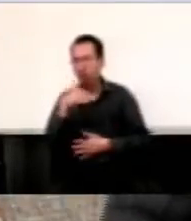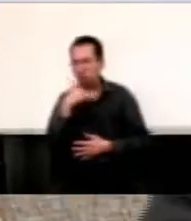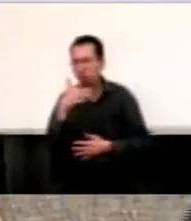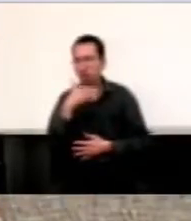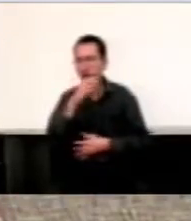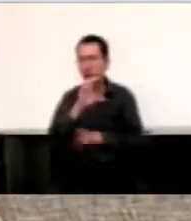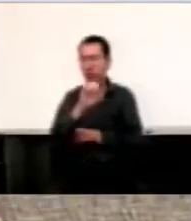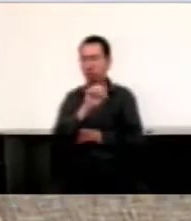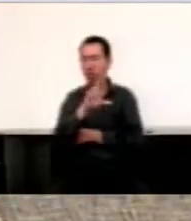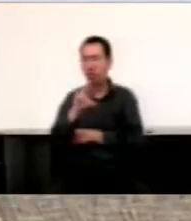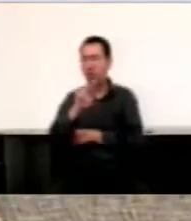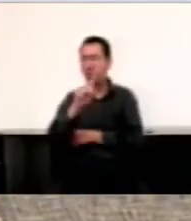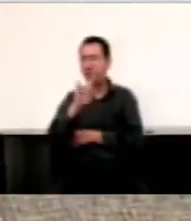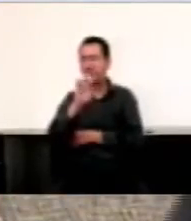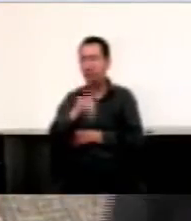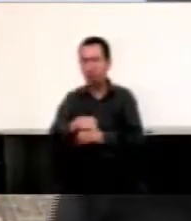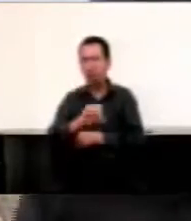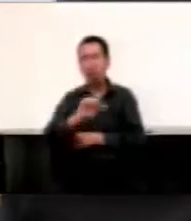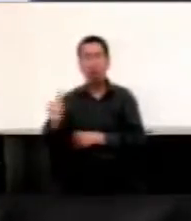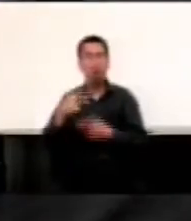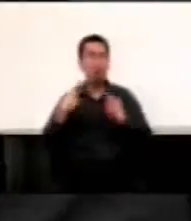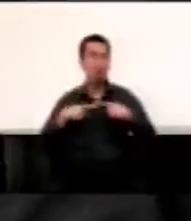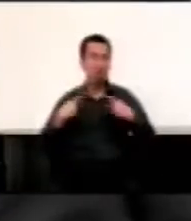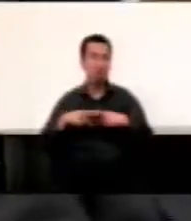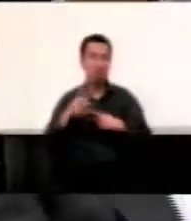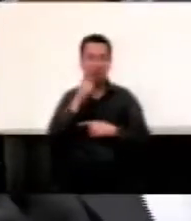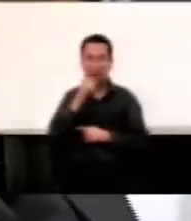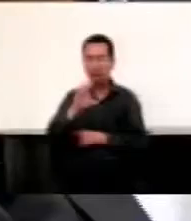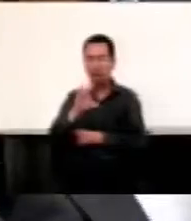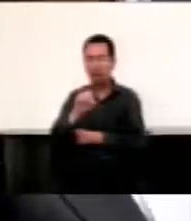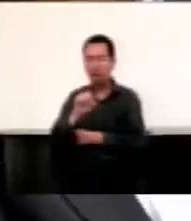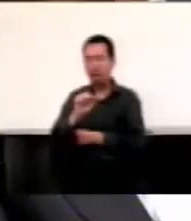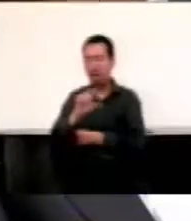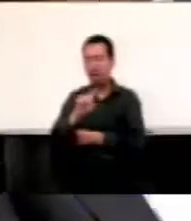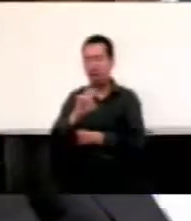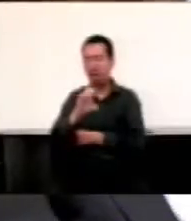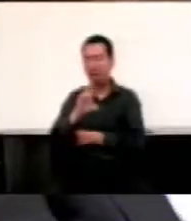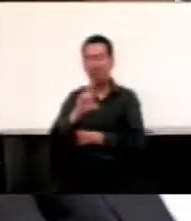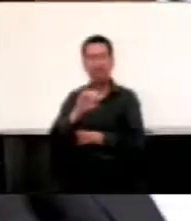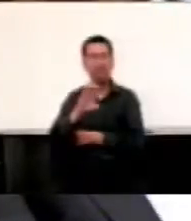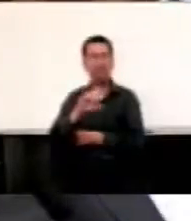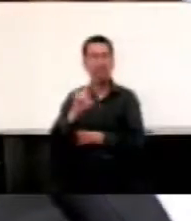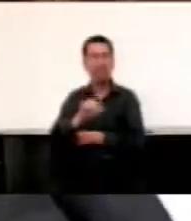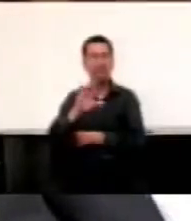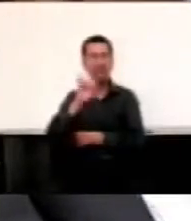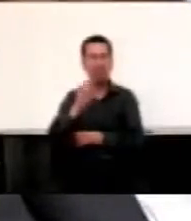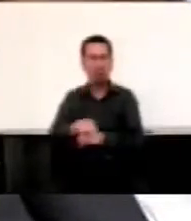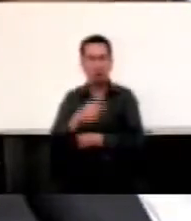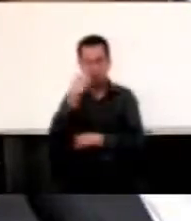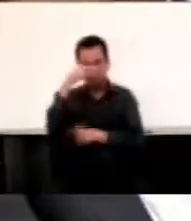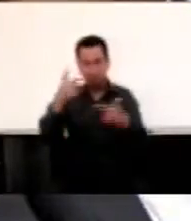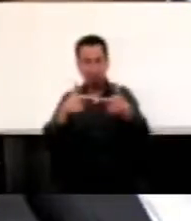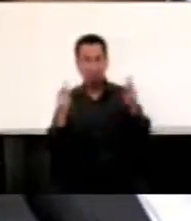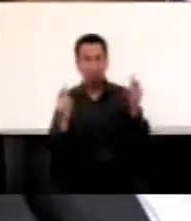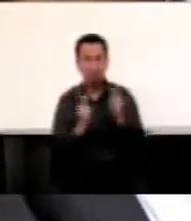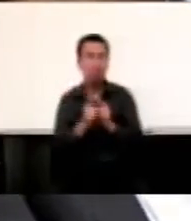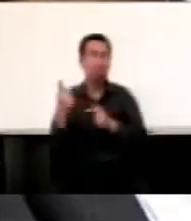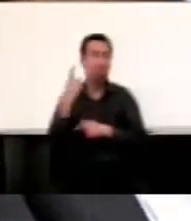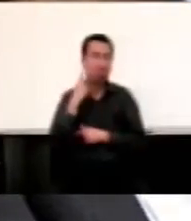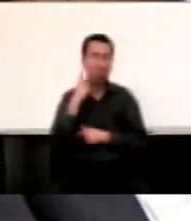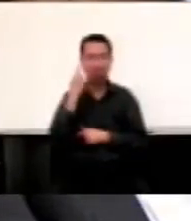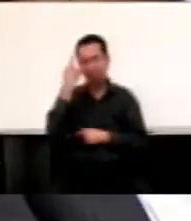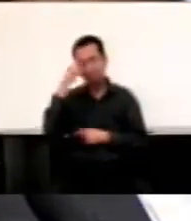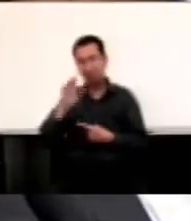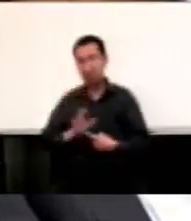amplio rechazo de los ciudadanos a la cartelización, así le denominan, del sistema de partidos políticos, entendida esta como una